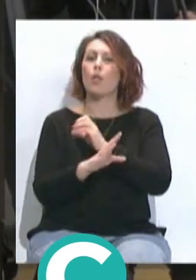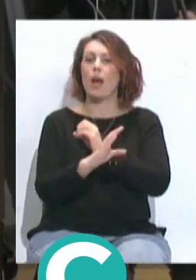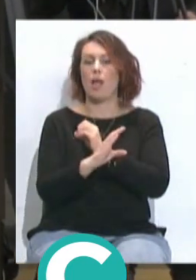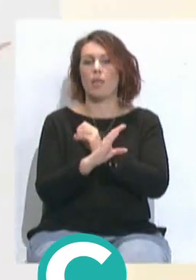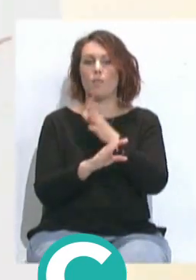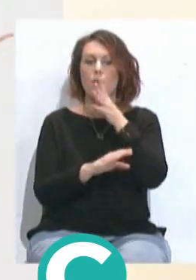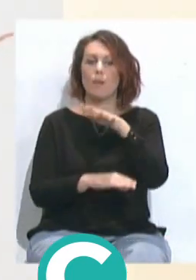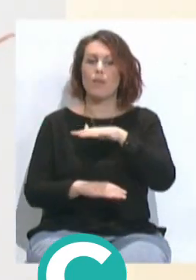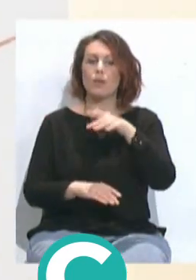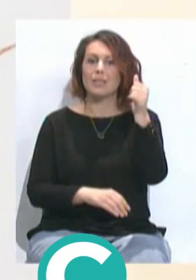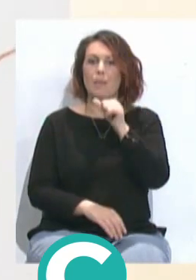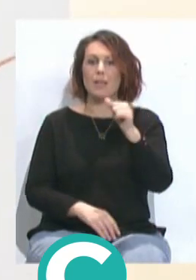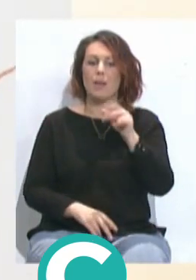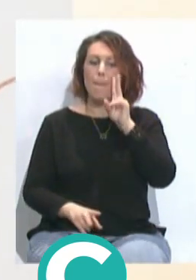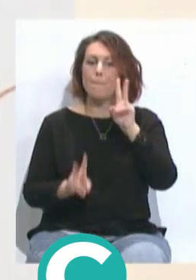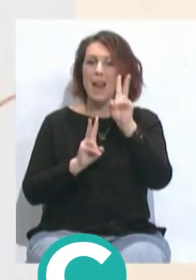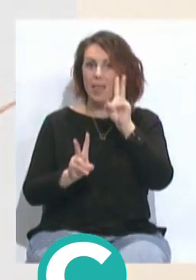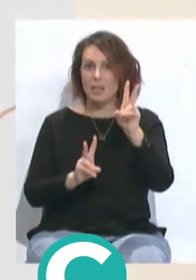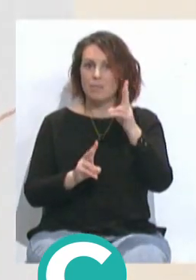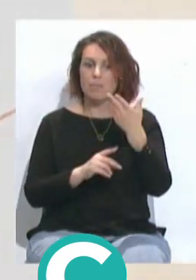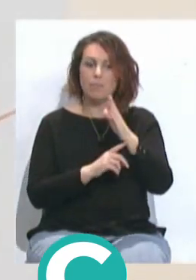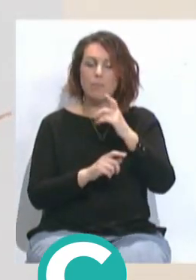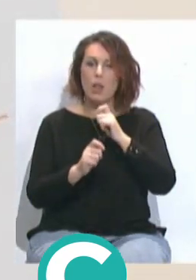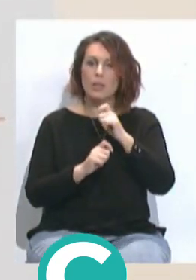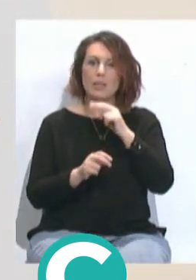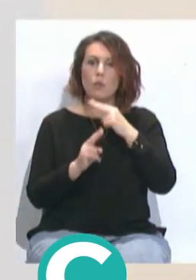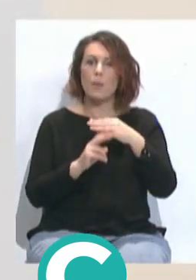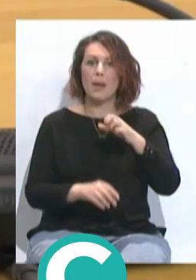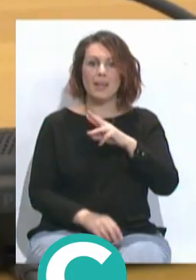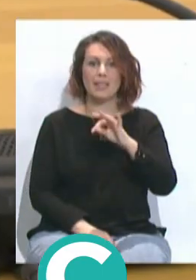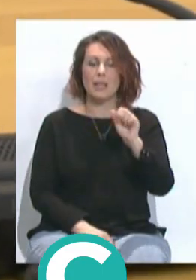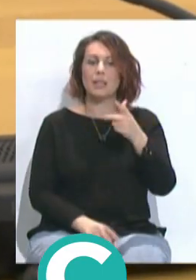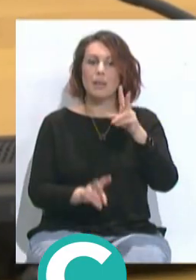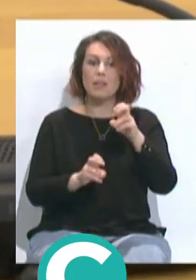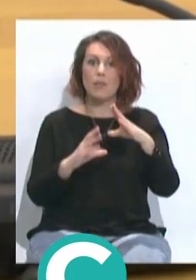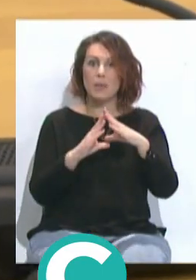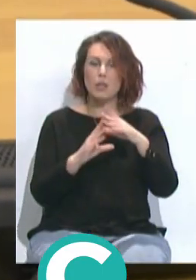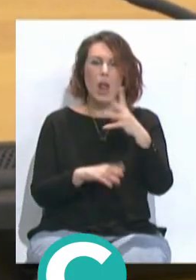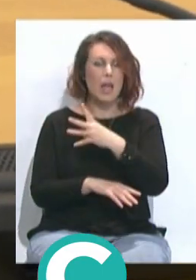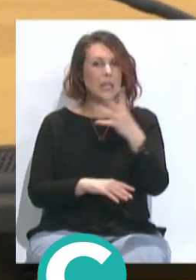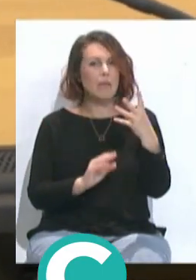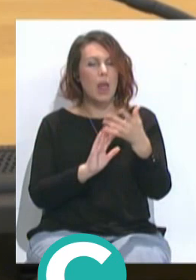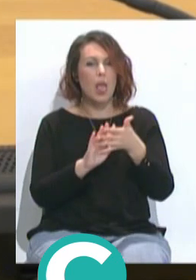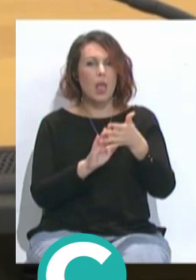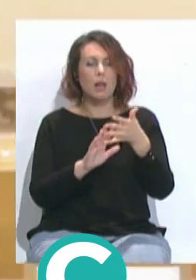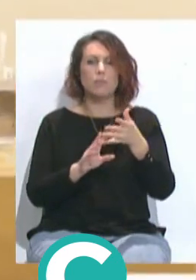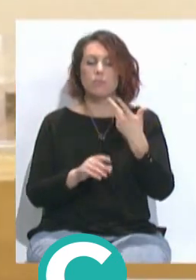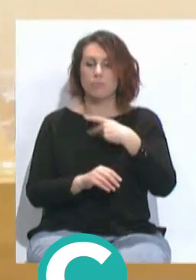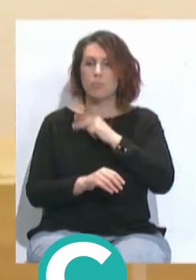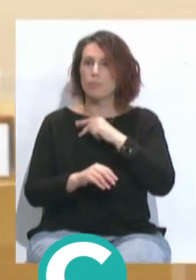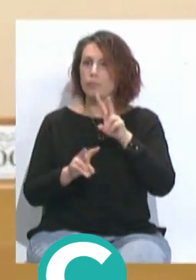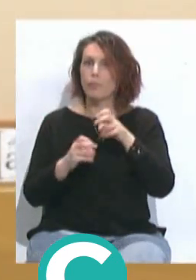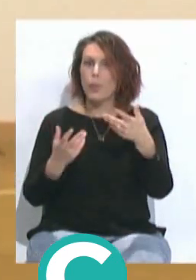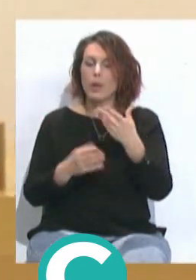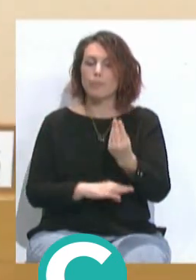Cádiz por su espacio semanal Miradas. Presentado por la periodista Marta Tocón aborda temas de feminismo y LGTBI. El galardón consiste